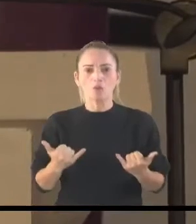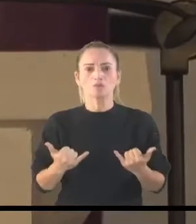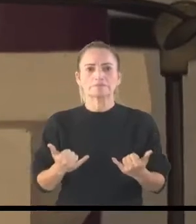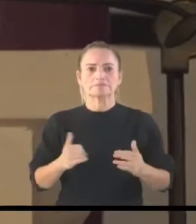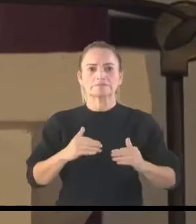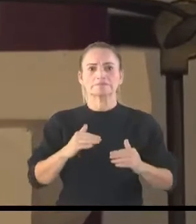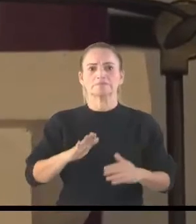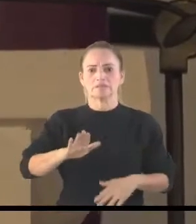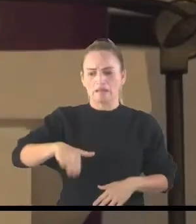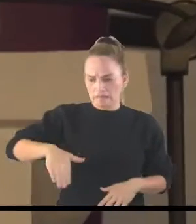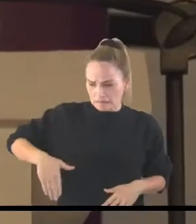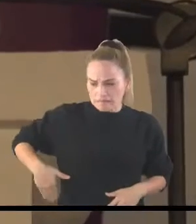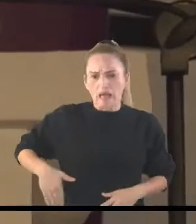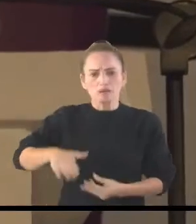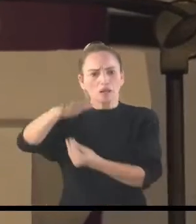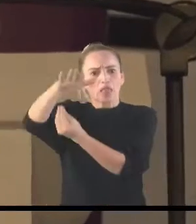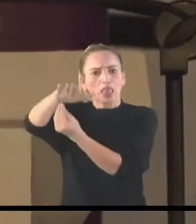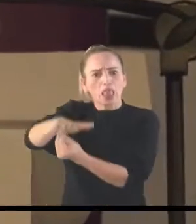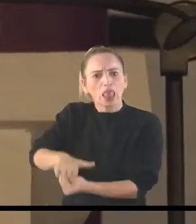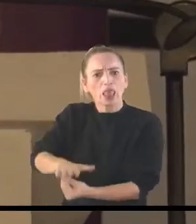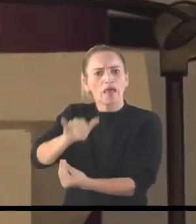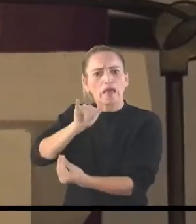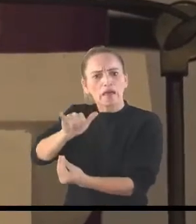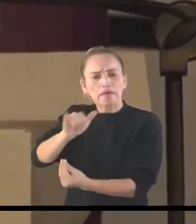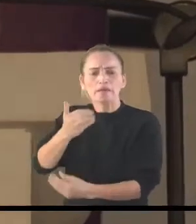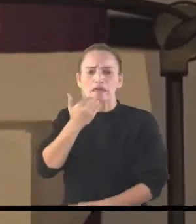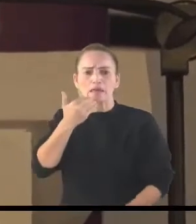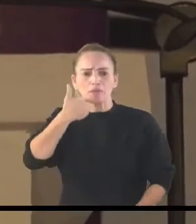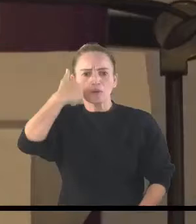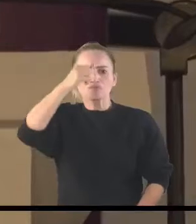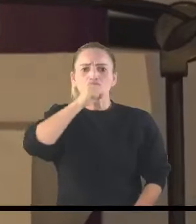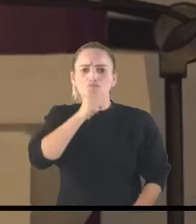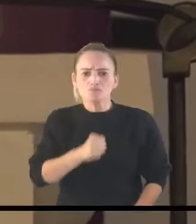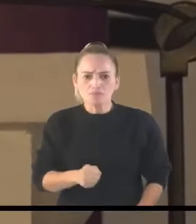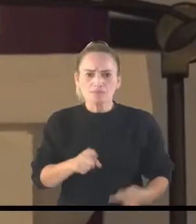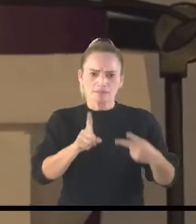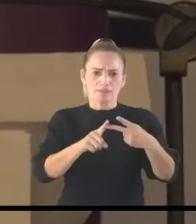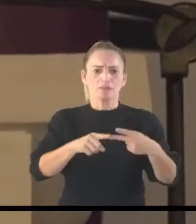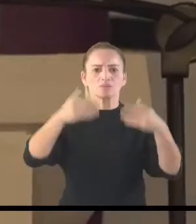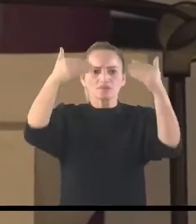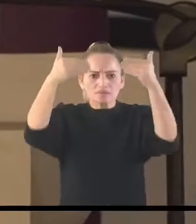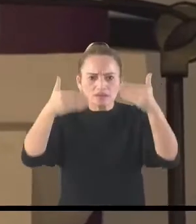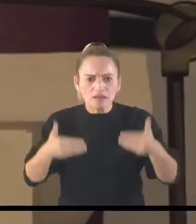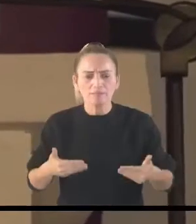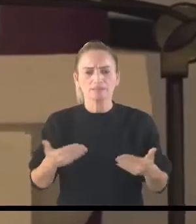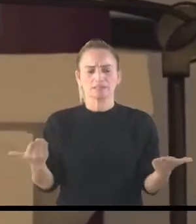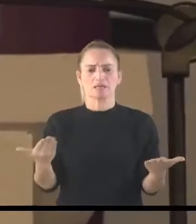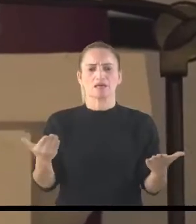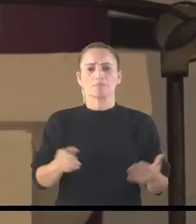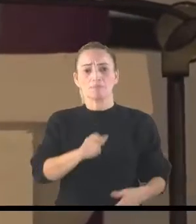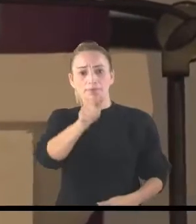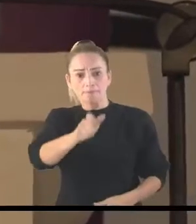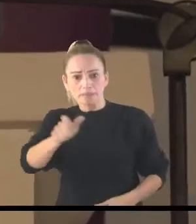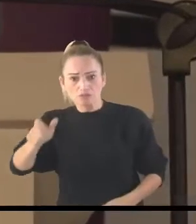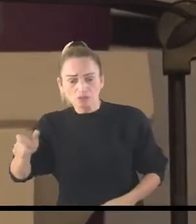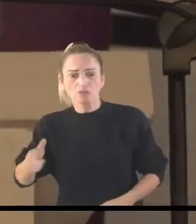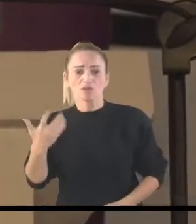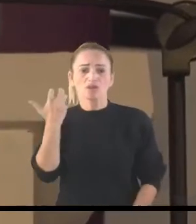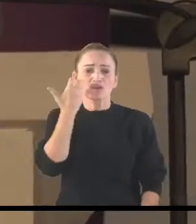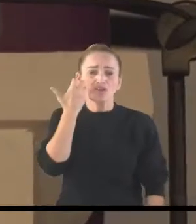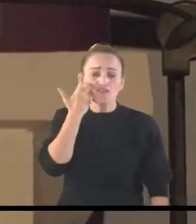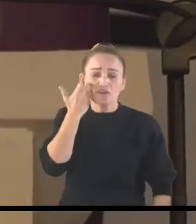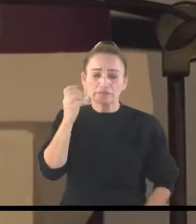rezago de una población vulnerable, personas mayores de edad, personas con discapacidad, personas con